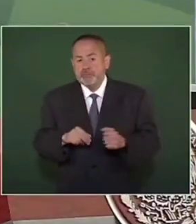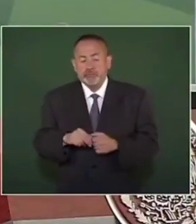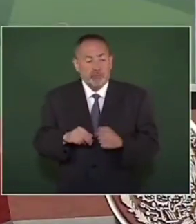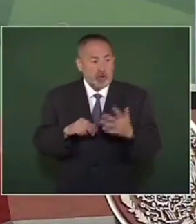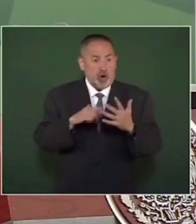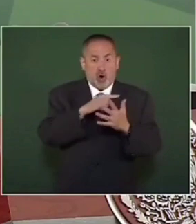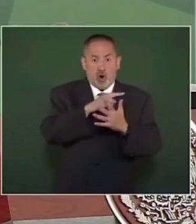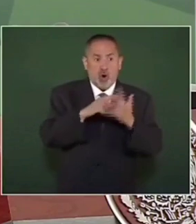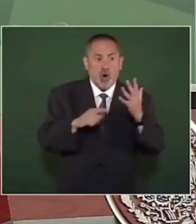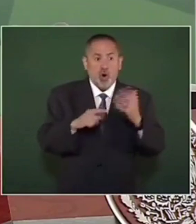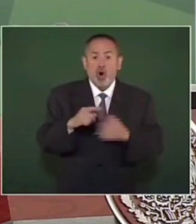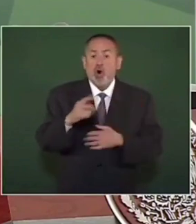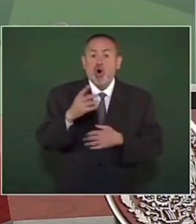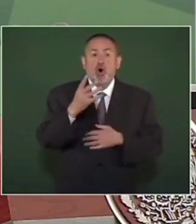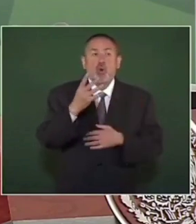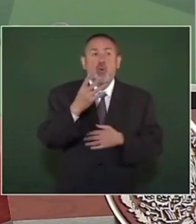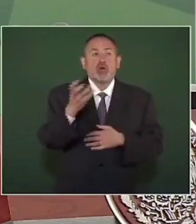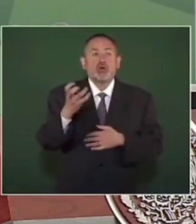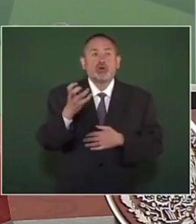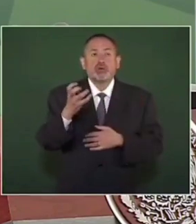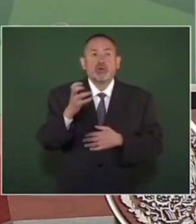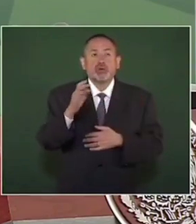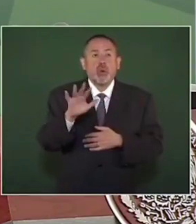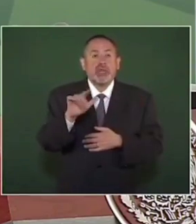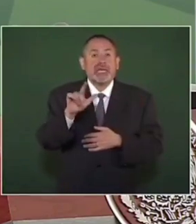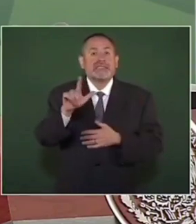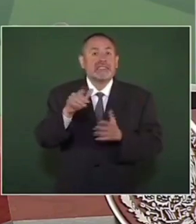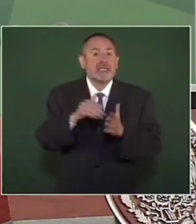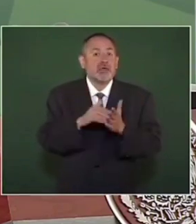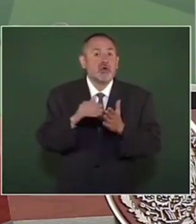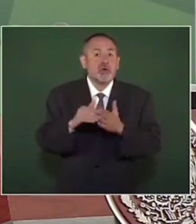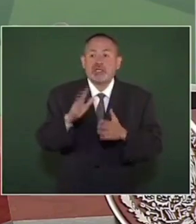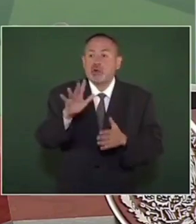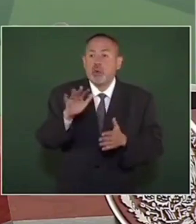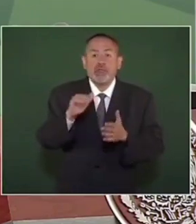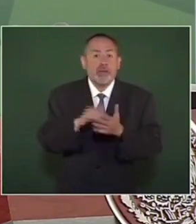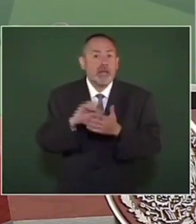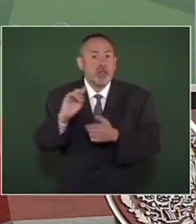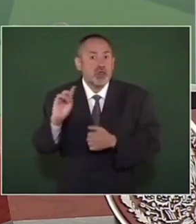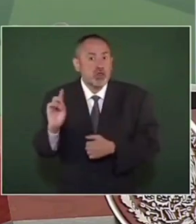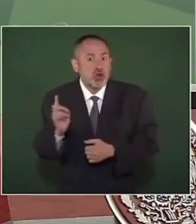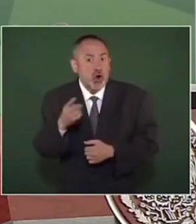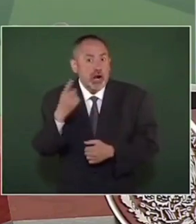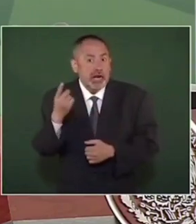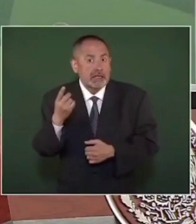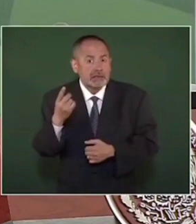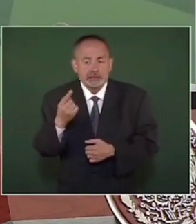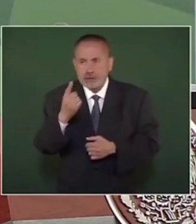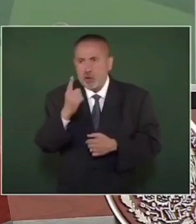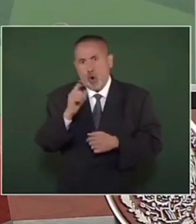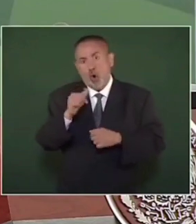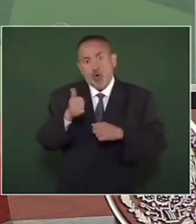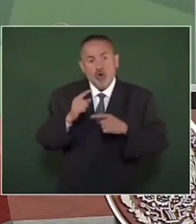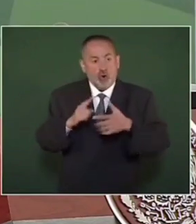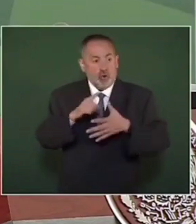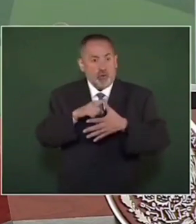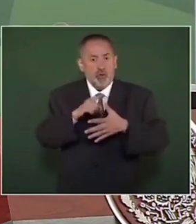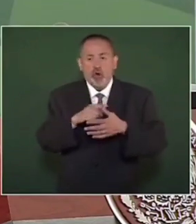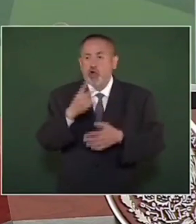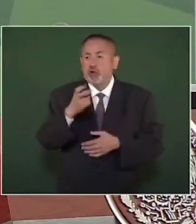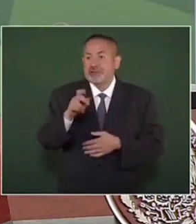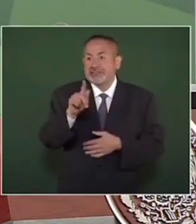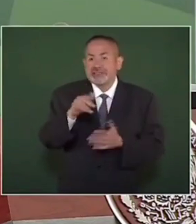cuatro de estos por 157 millones 50 mil dólares y uno más por 270